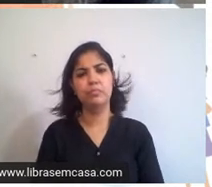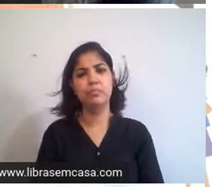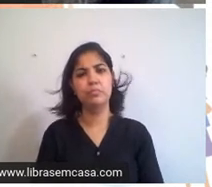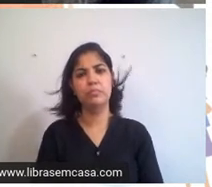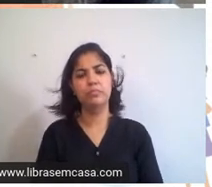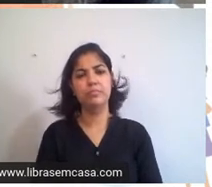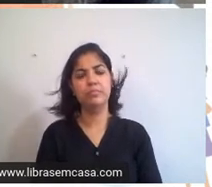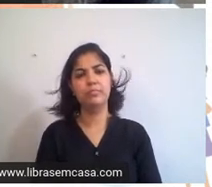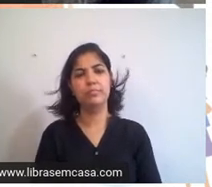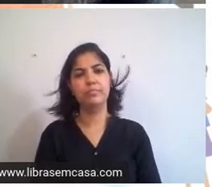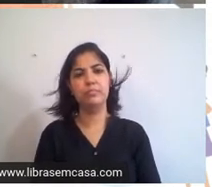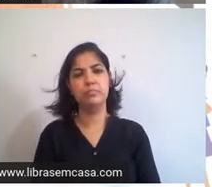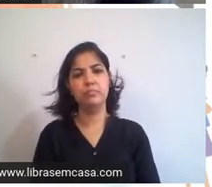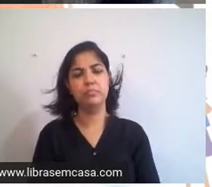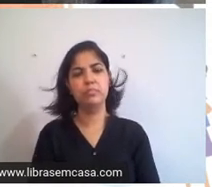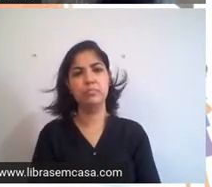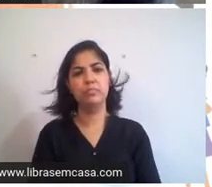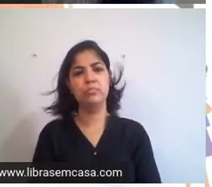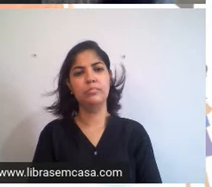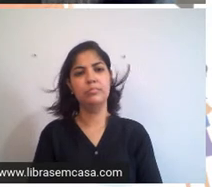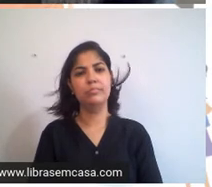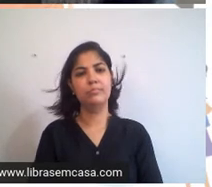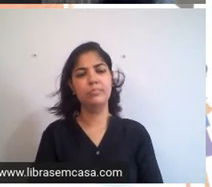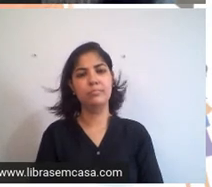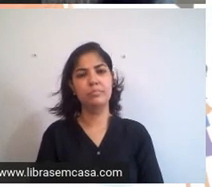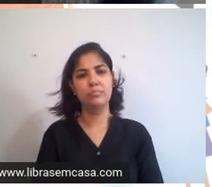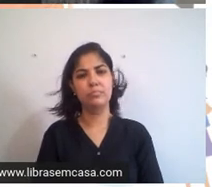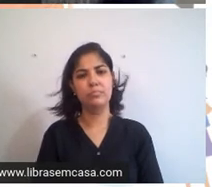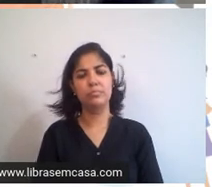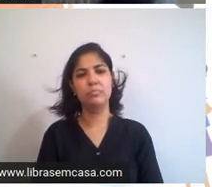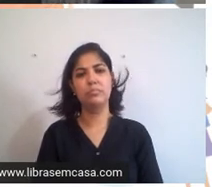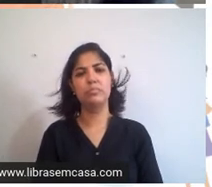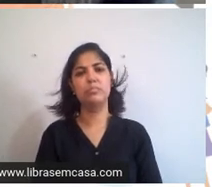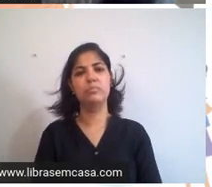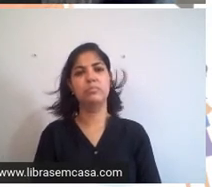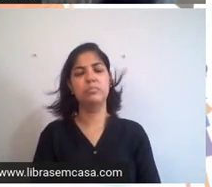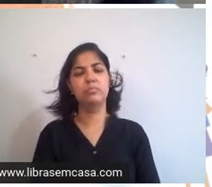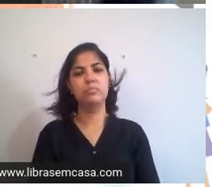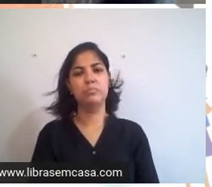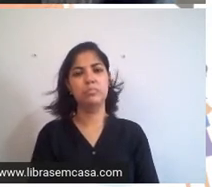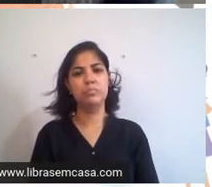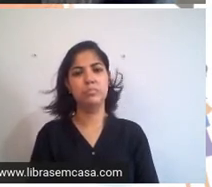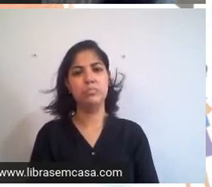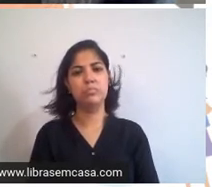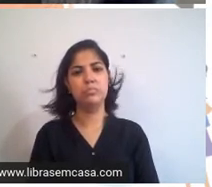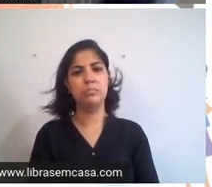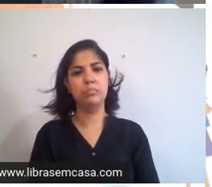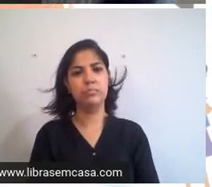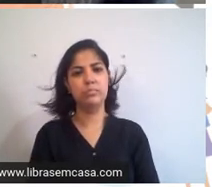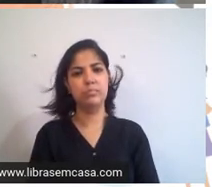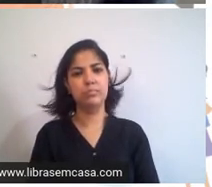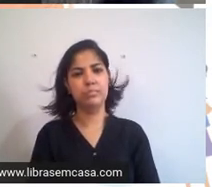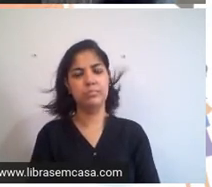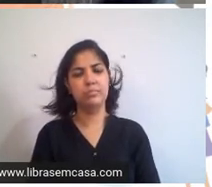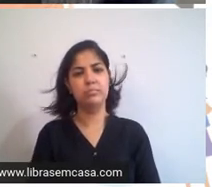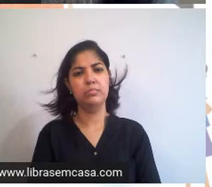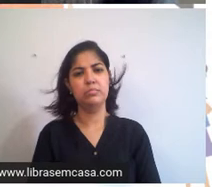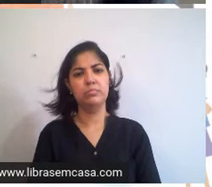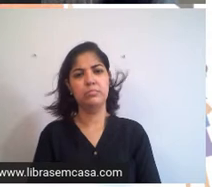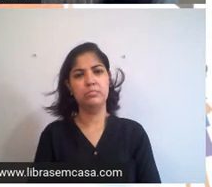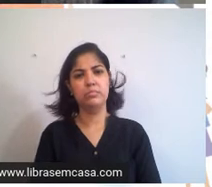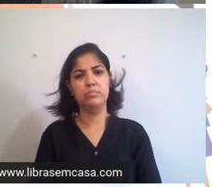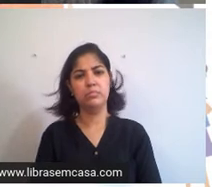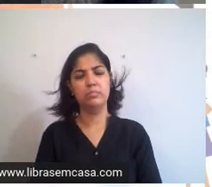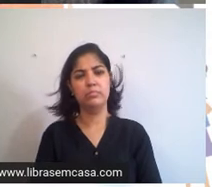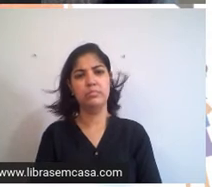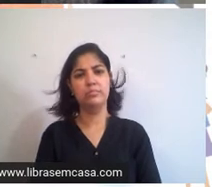lo que se leyó y lo que se vio en las estadísticas de consumo que manejaron, sobre todo quienes están en